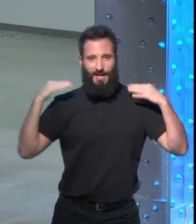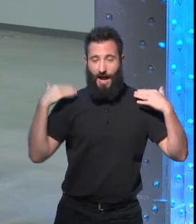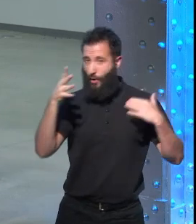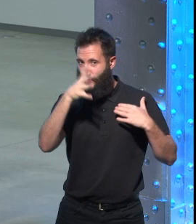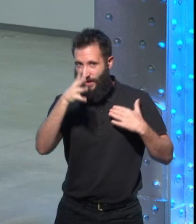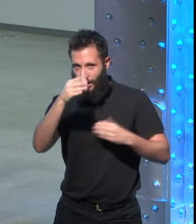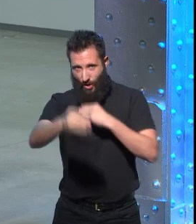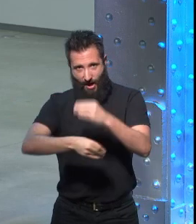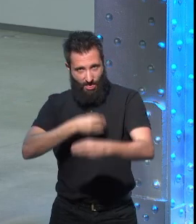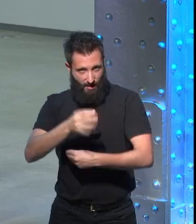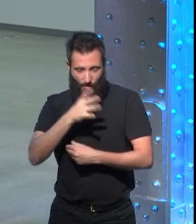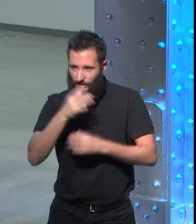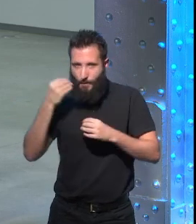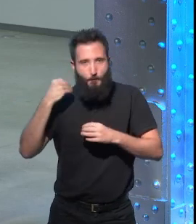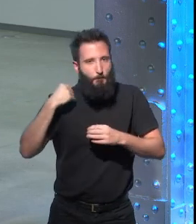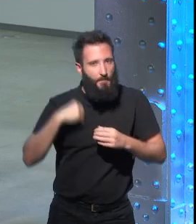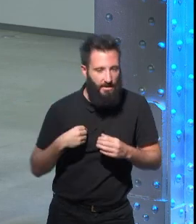delitos. Pues lo mismo.